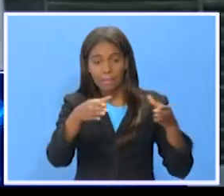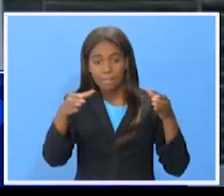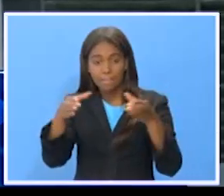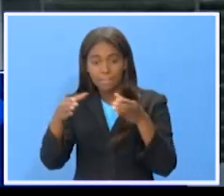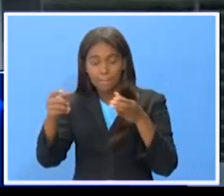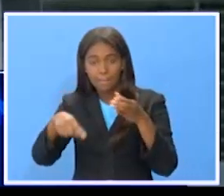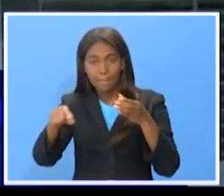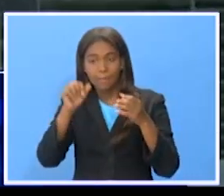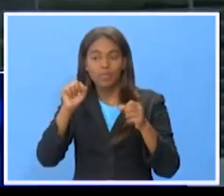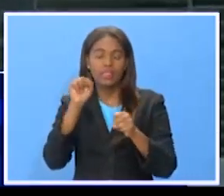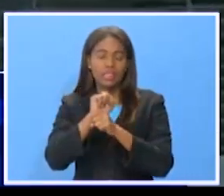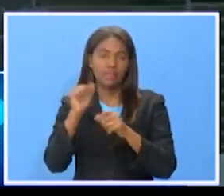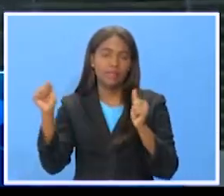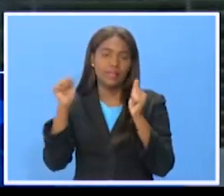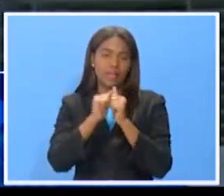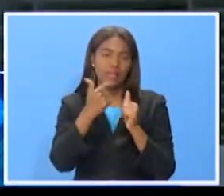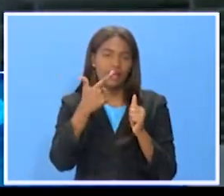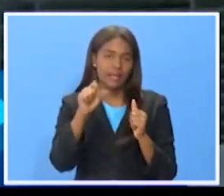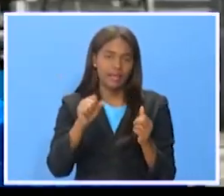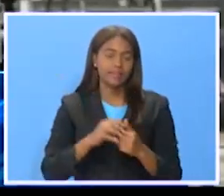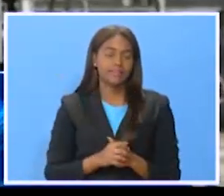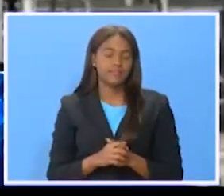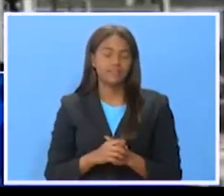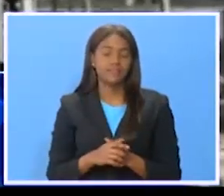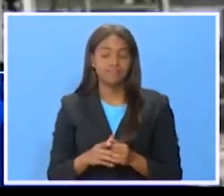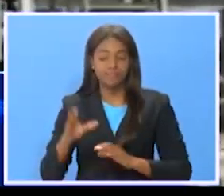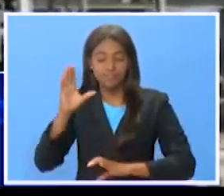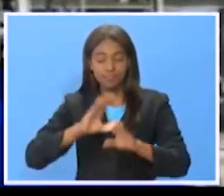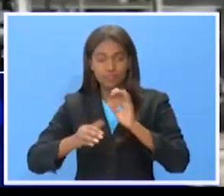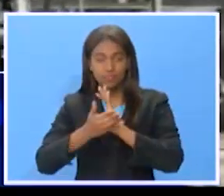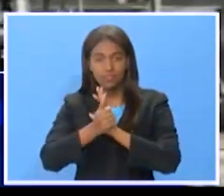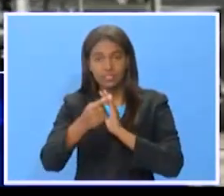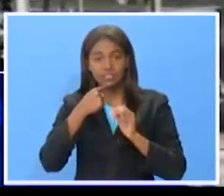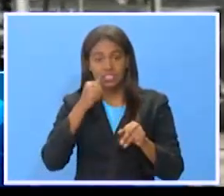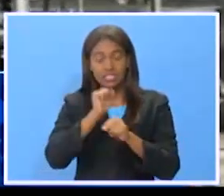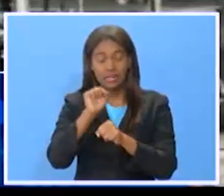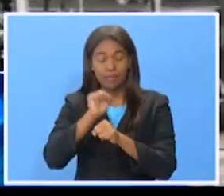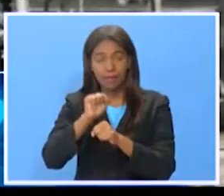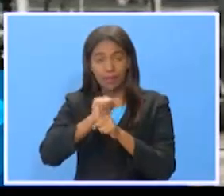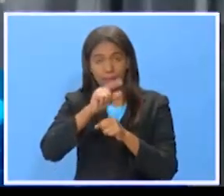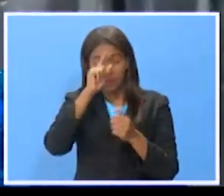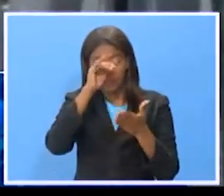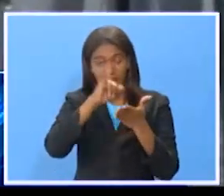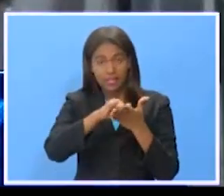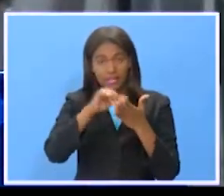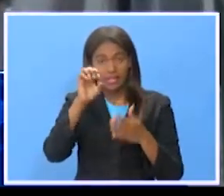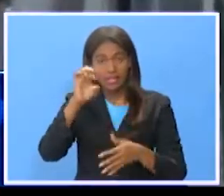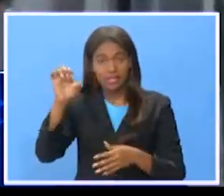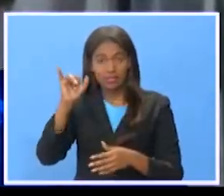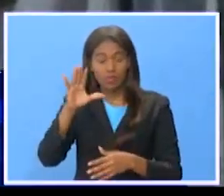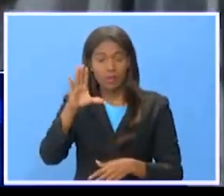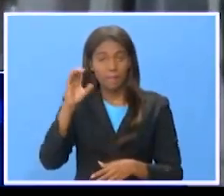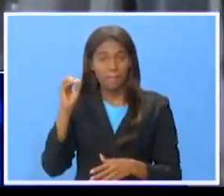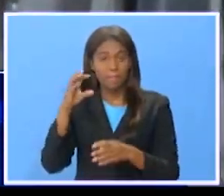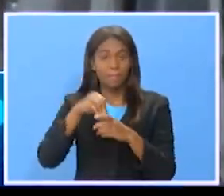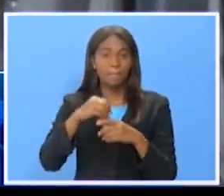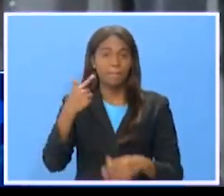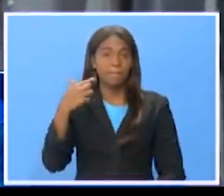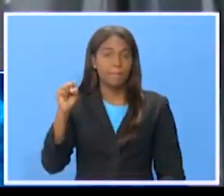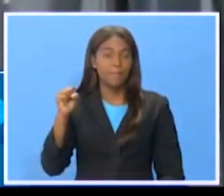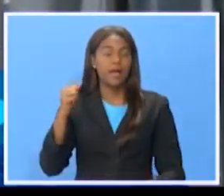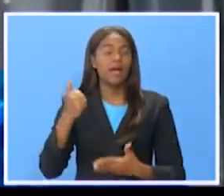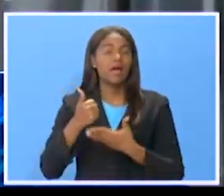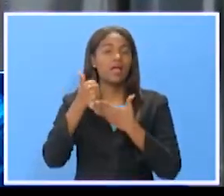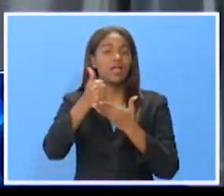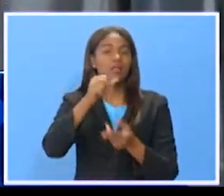generación operen con gas natural. El geólogo destacó que las operaciones del gasoducto del Este y de la empresa Energas, que ha